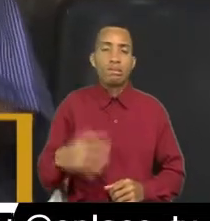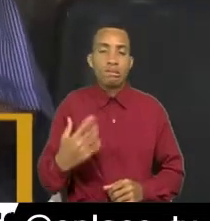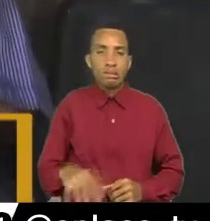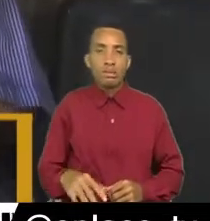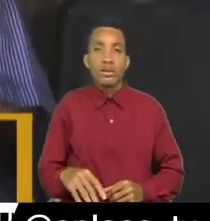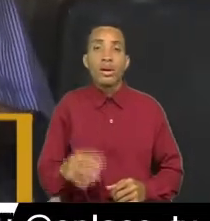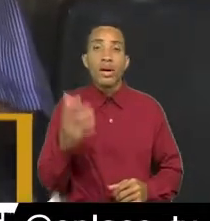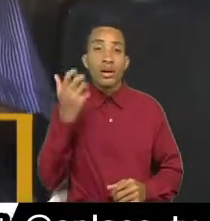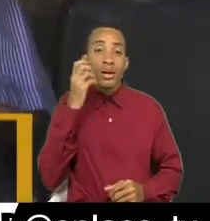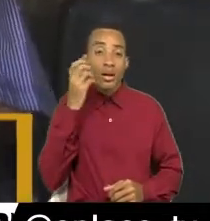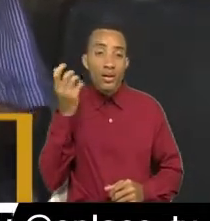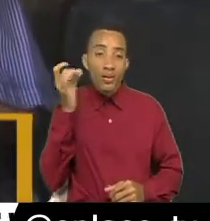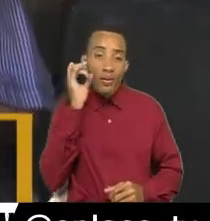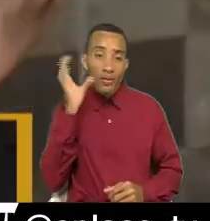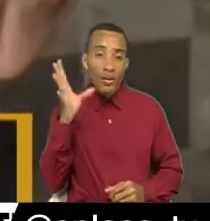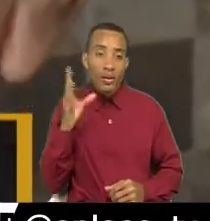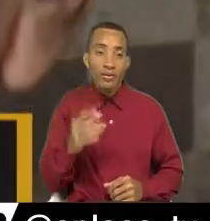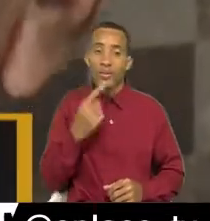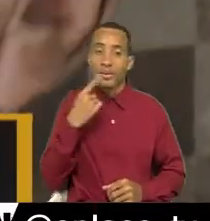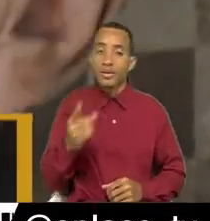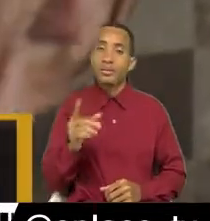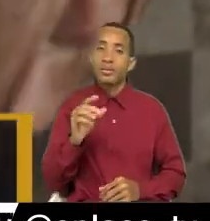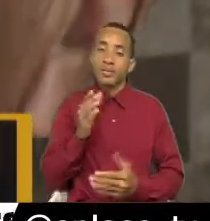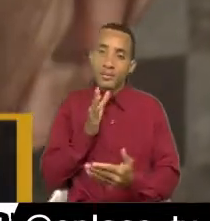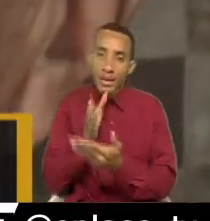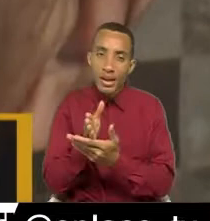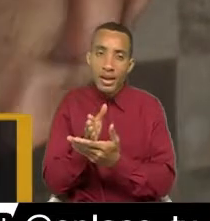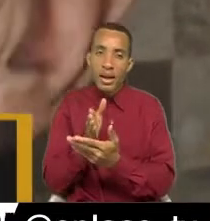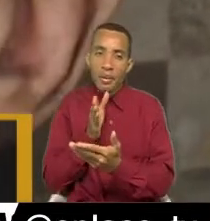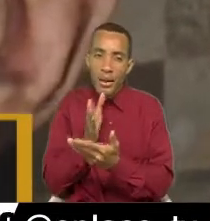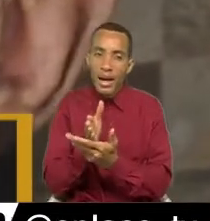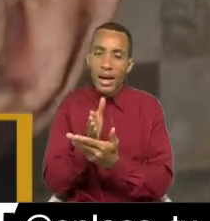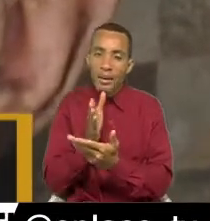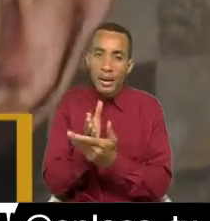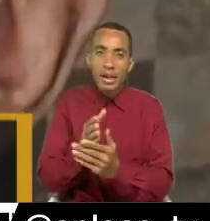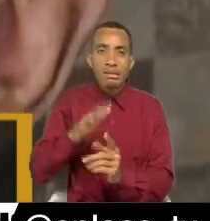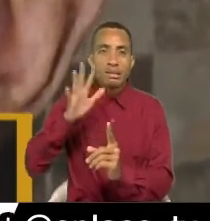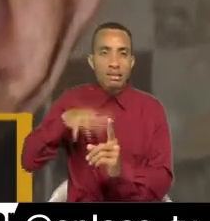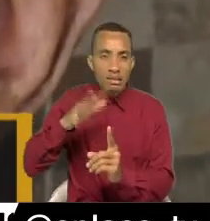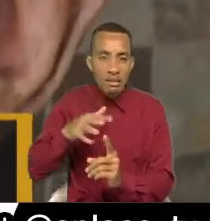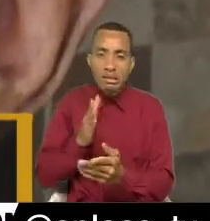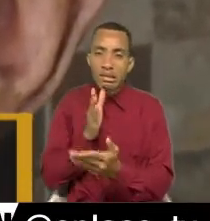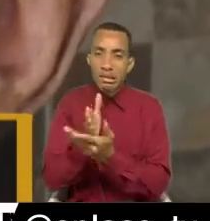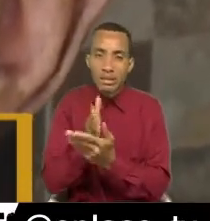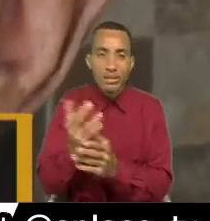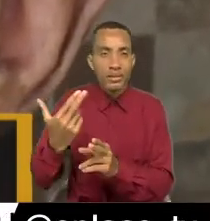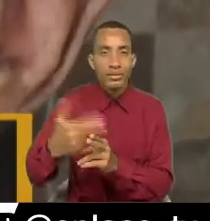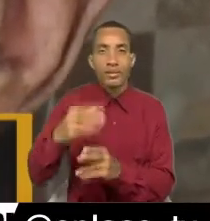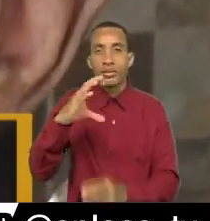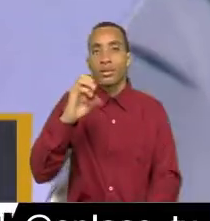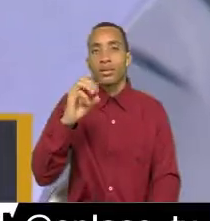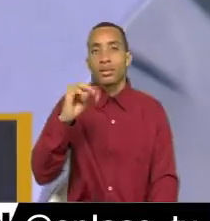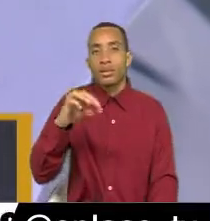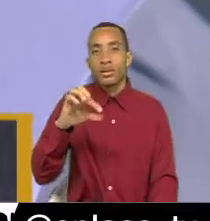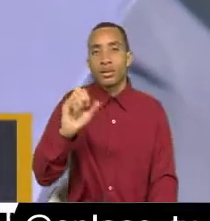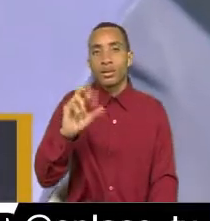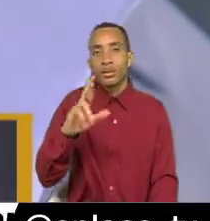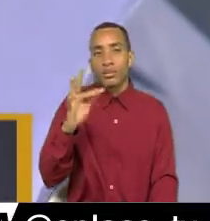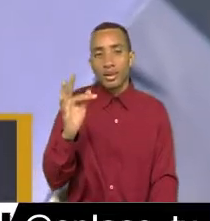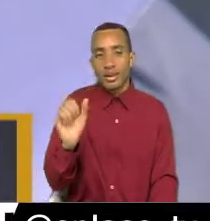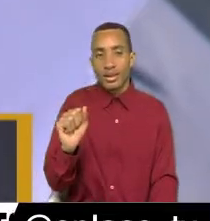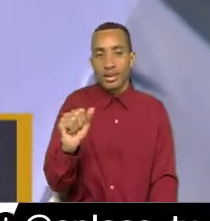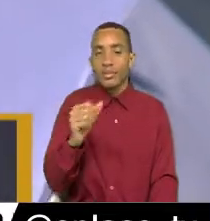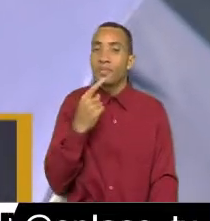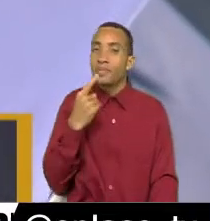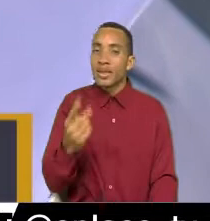más de 5 meses pidiendo a la reconocida entidad prestadora de salud Comparta que lo remita a una cita con especialista, pero según él